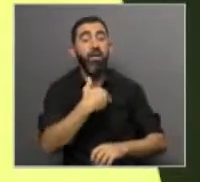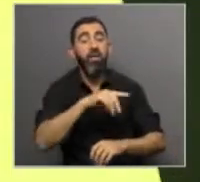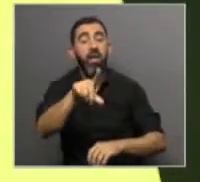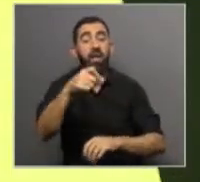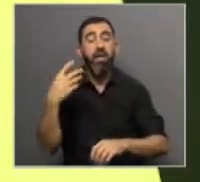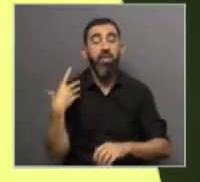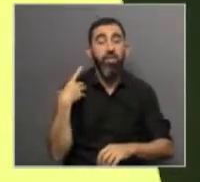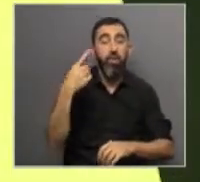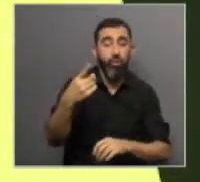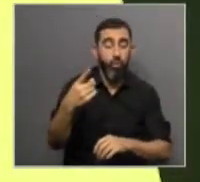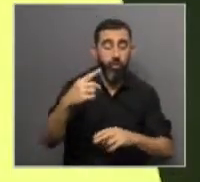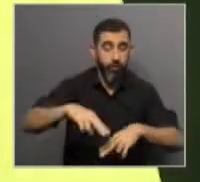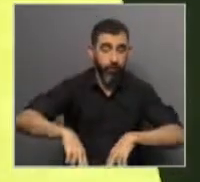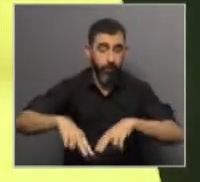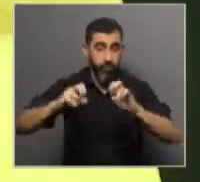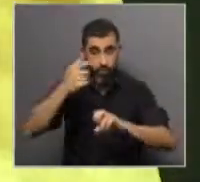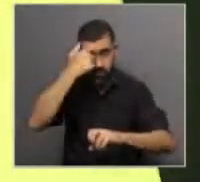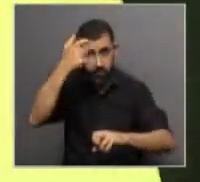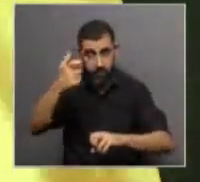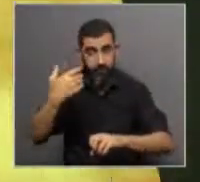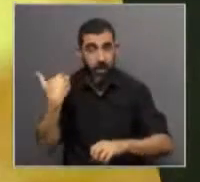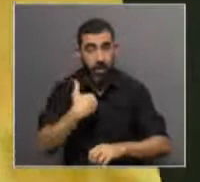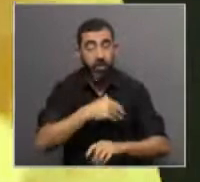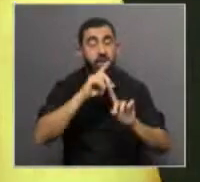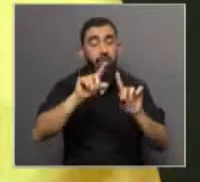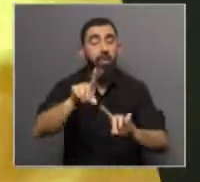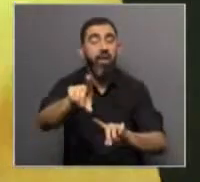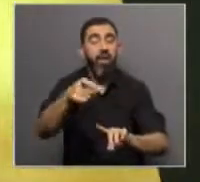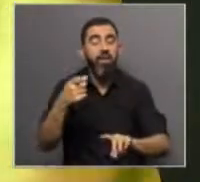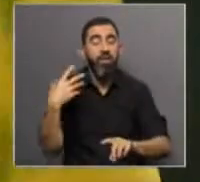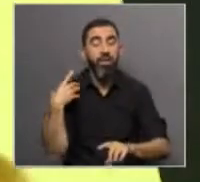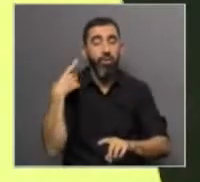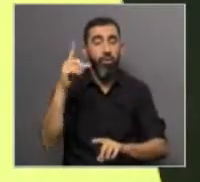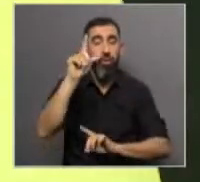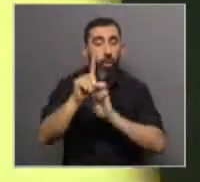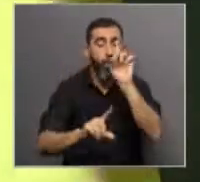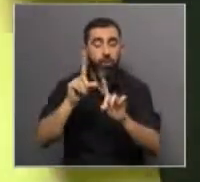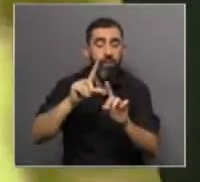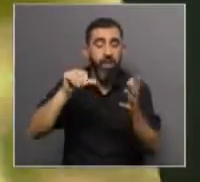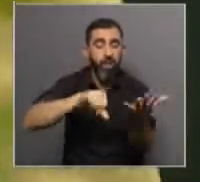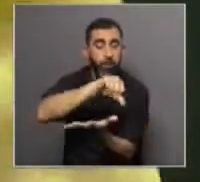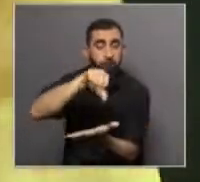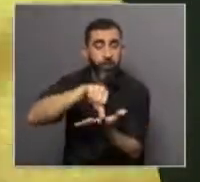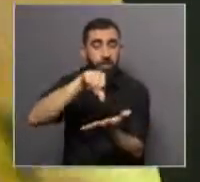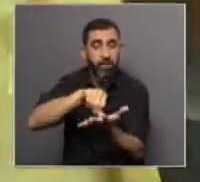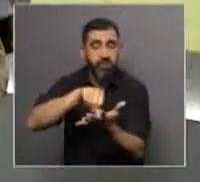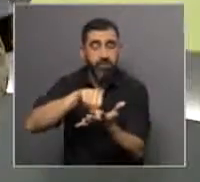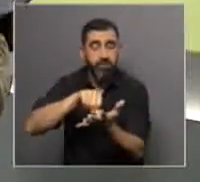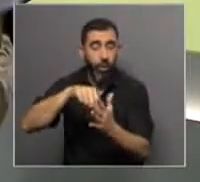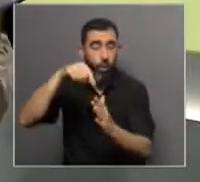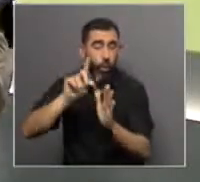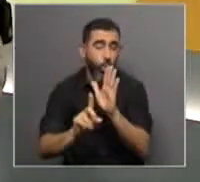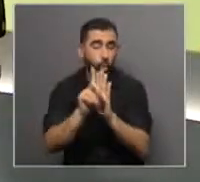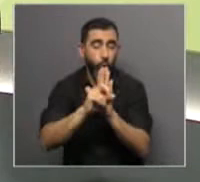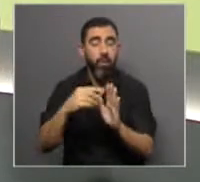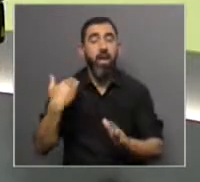exdirector del Centro Austral de Investigaciones Científicas y también exrector de la Universidad Nacional del Comahue en la Patagonia Norte.